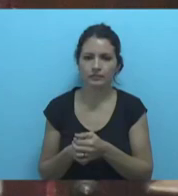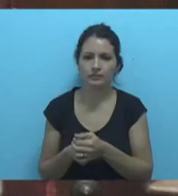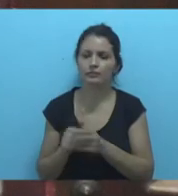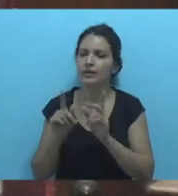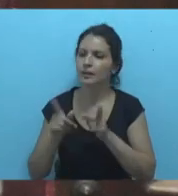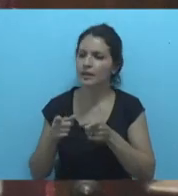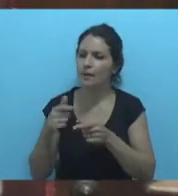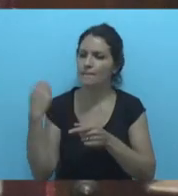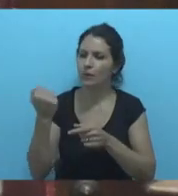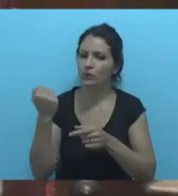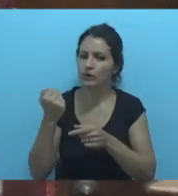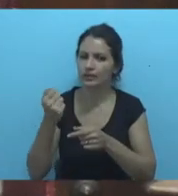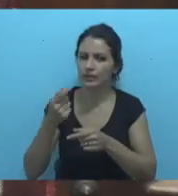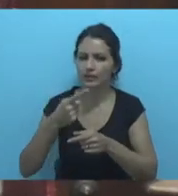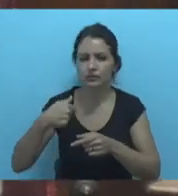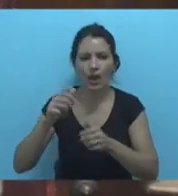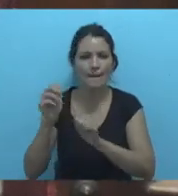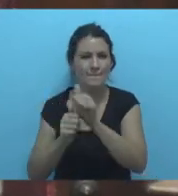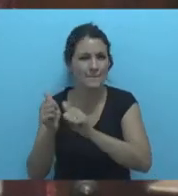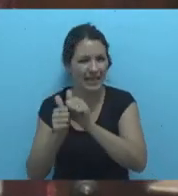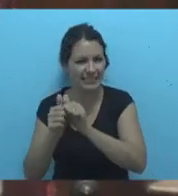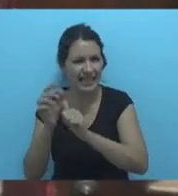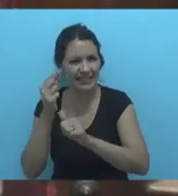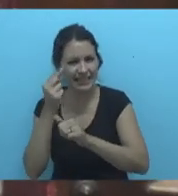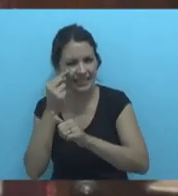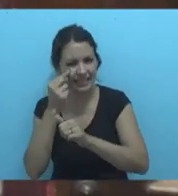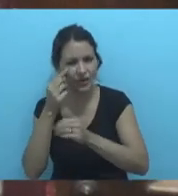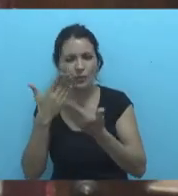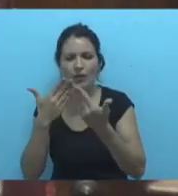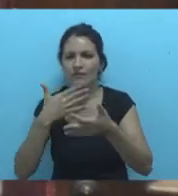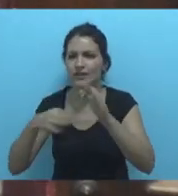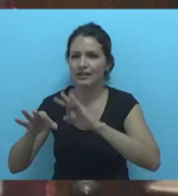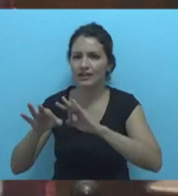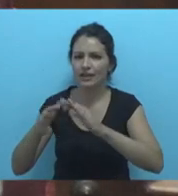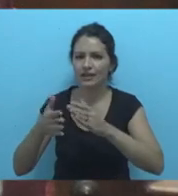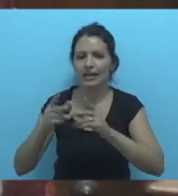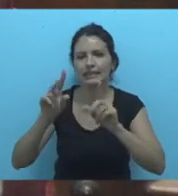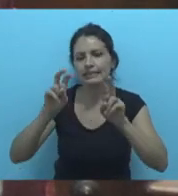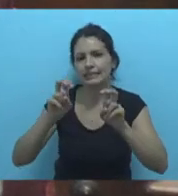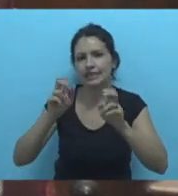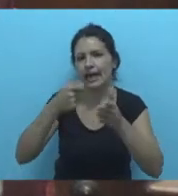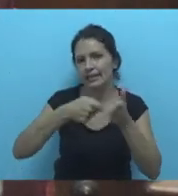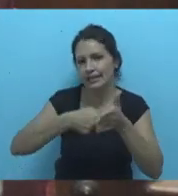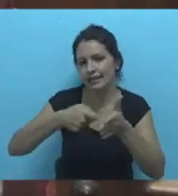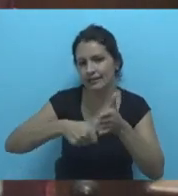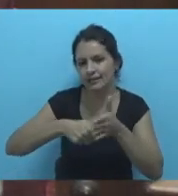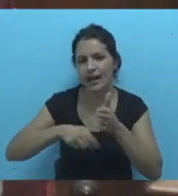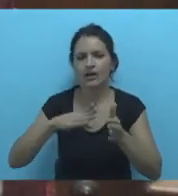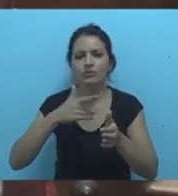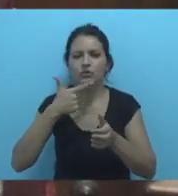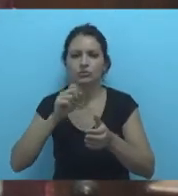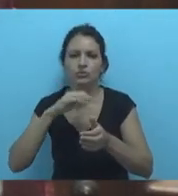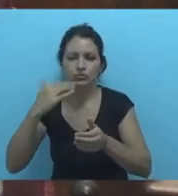sumamente importante de que podamos tener una empresa testigo en la comercialización de del tema de los granos, que es uno de los principales comercios